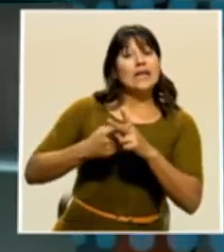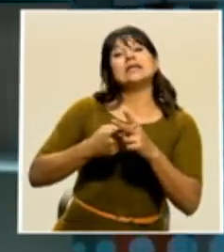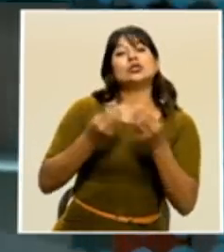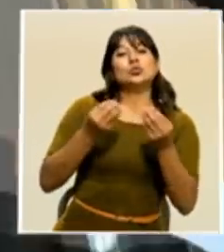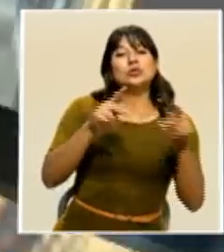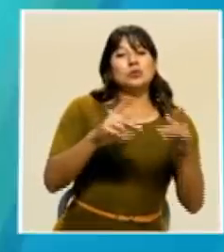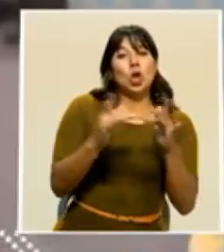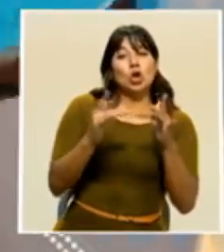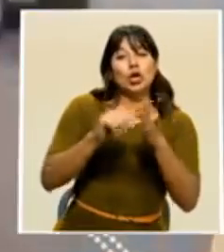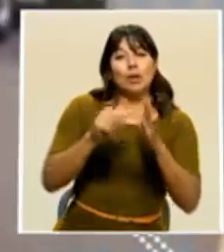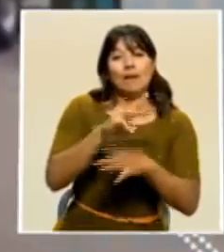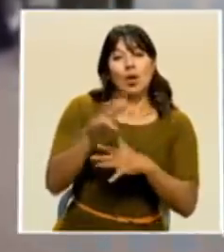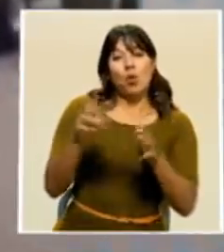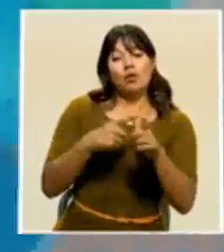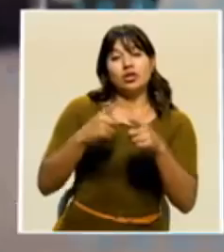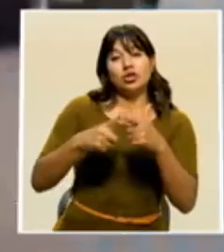sistema.